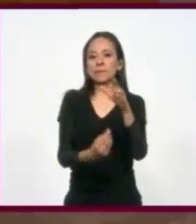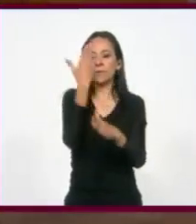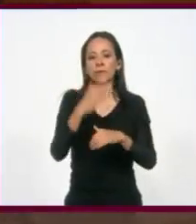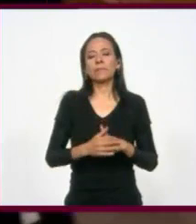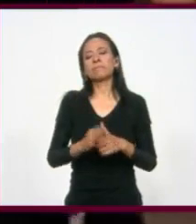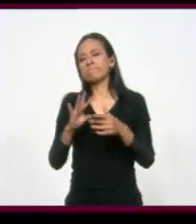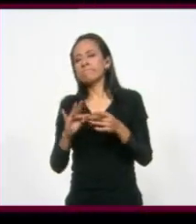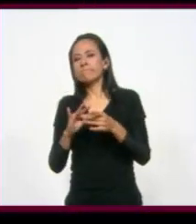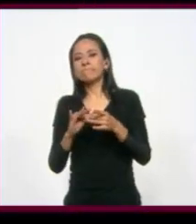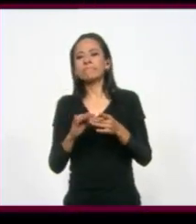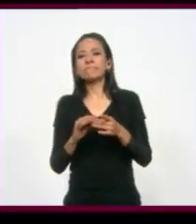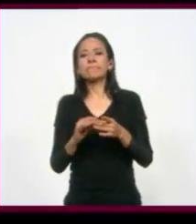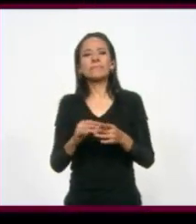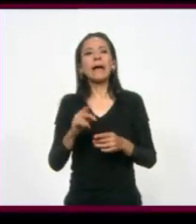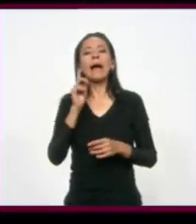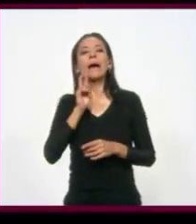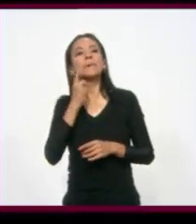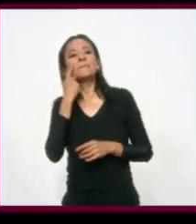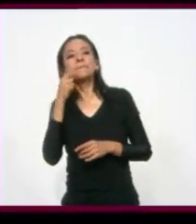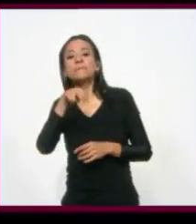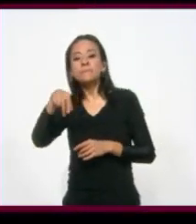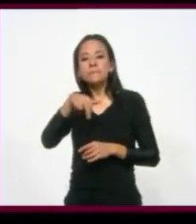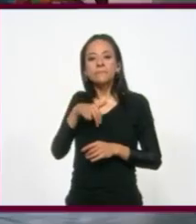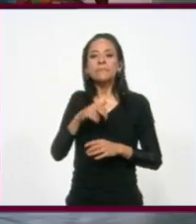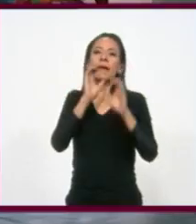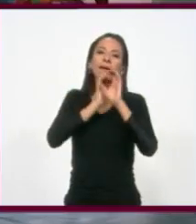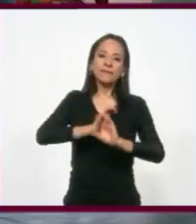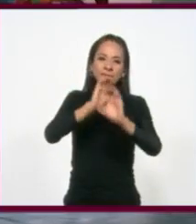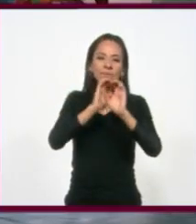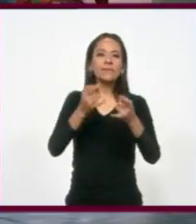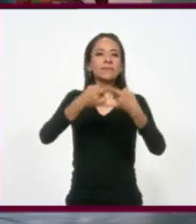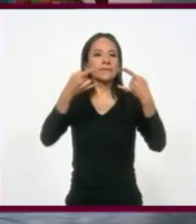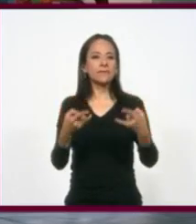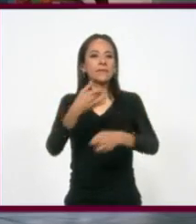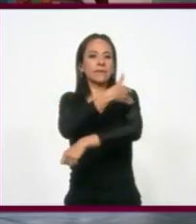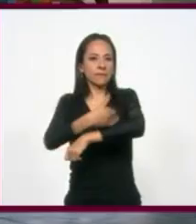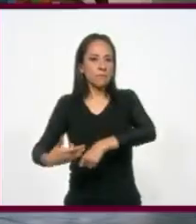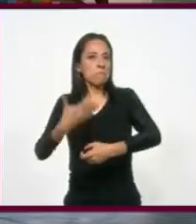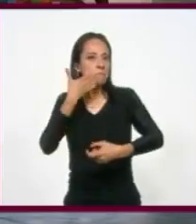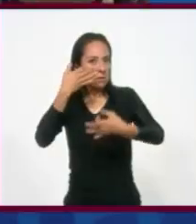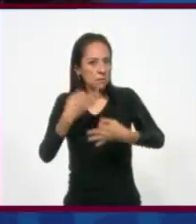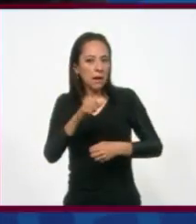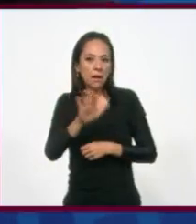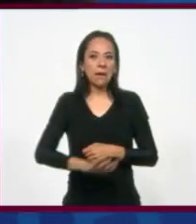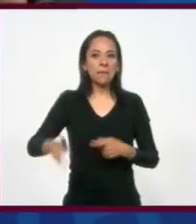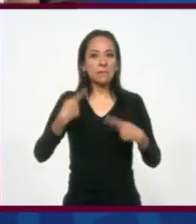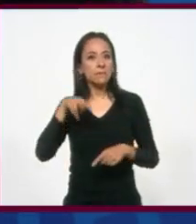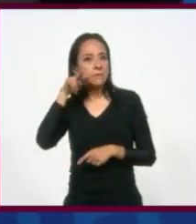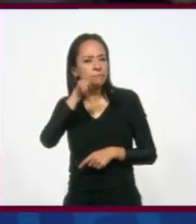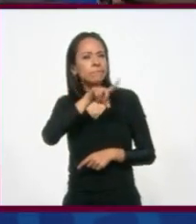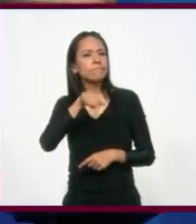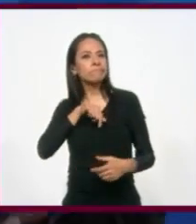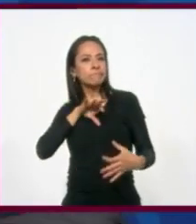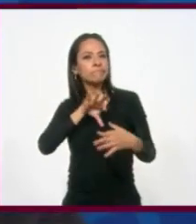un poco más. Primas, tías y canciones, un pasaje familiar propicio para que muchos se identifiquen. Que nos va a recordar